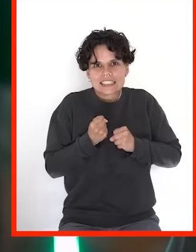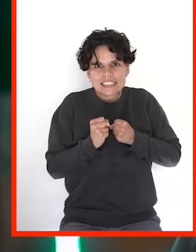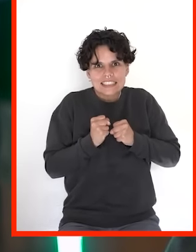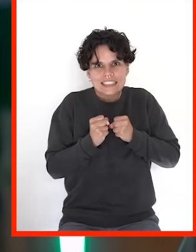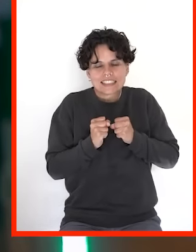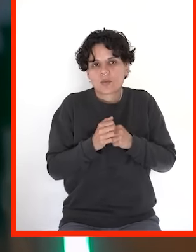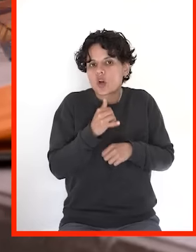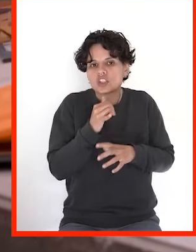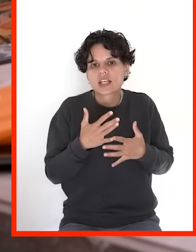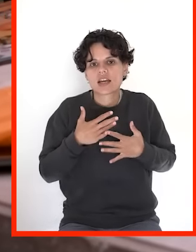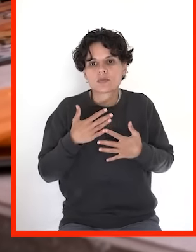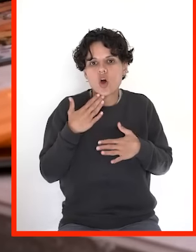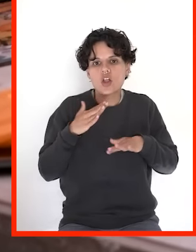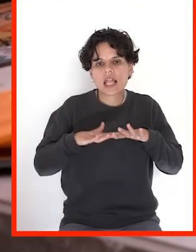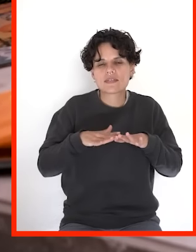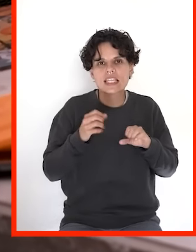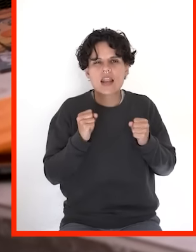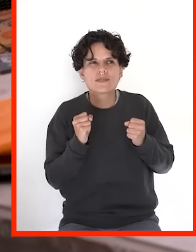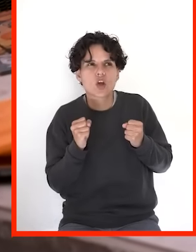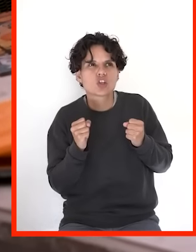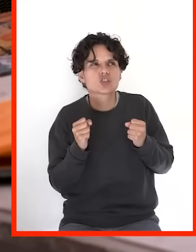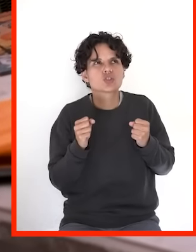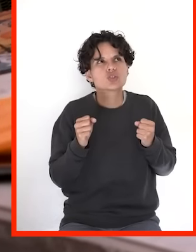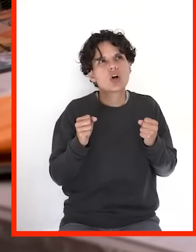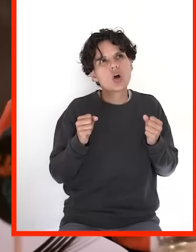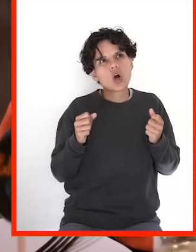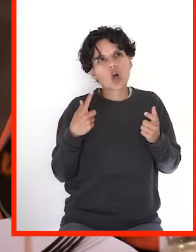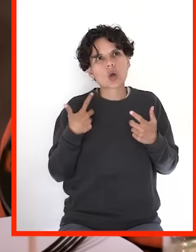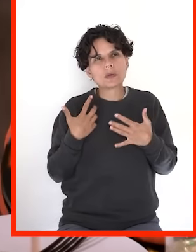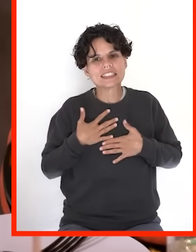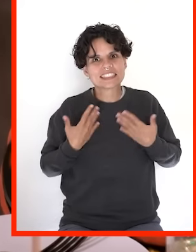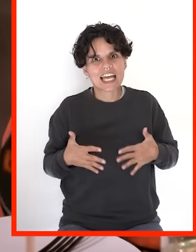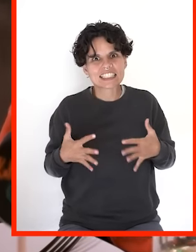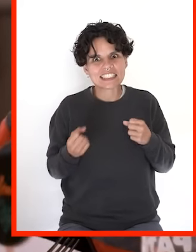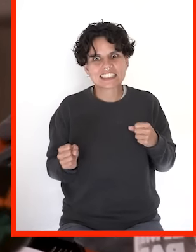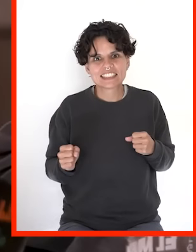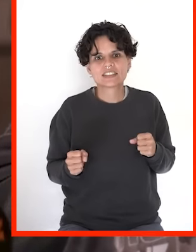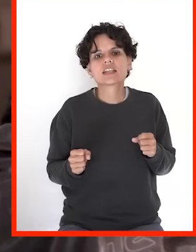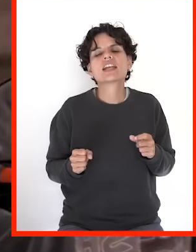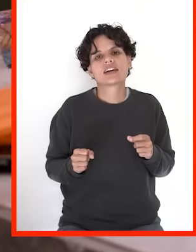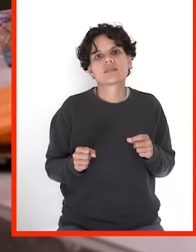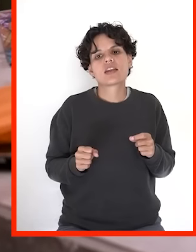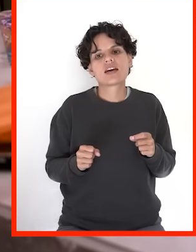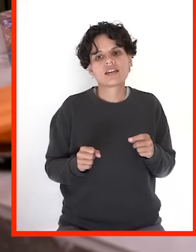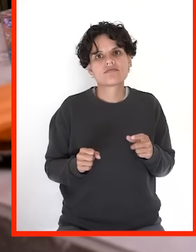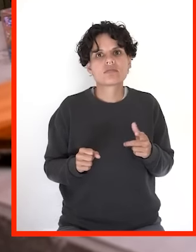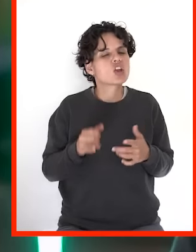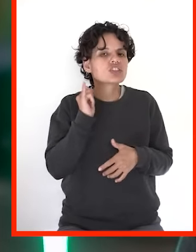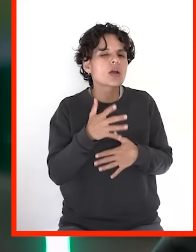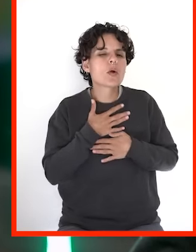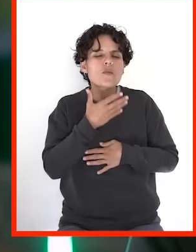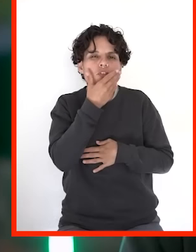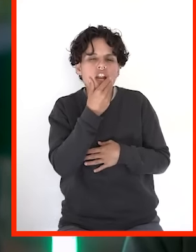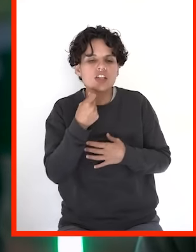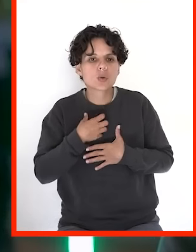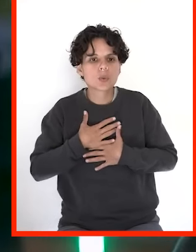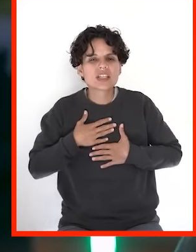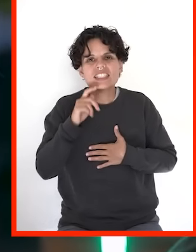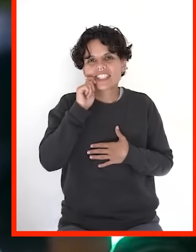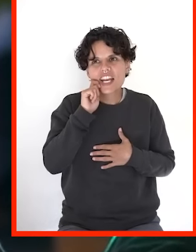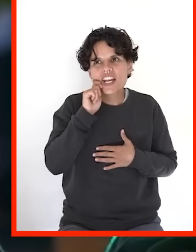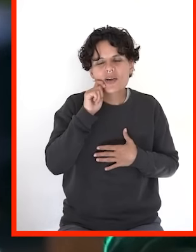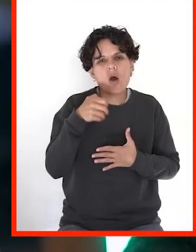o ansia. Las dos. Pero es bacán sentirlo. Pero siempre ese nervio ante una actuación es bonito, bueno. Bacán, porque te importa, ¿cachai?